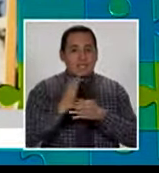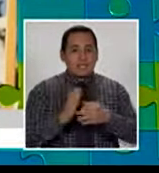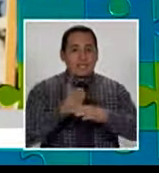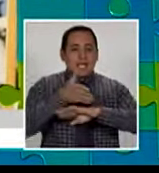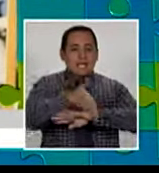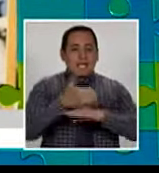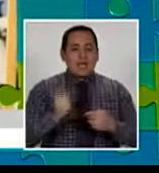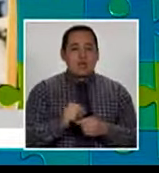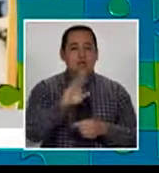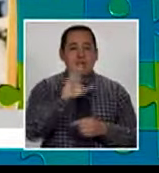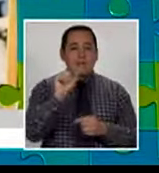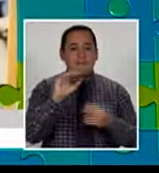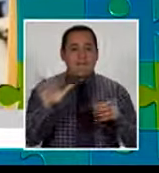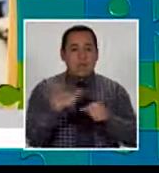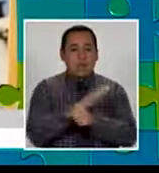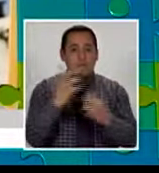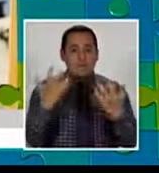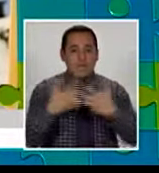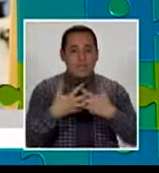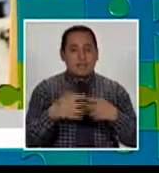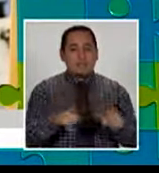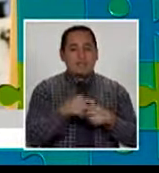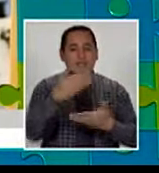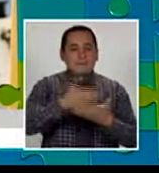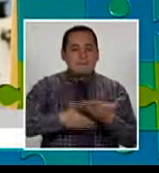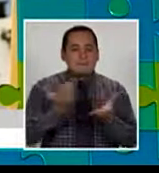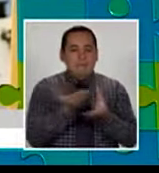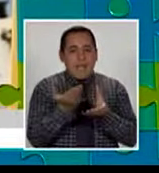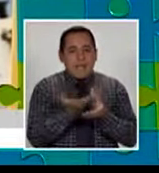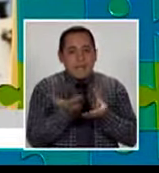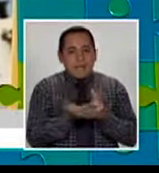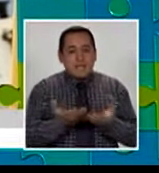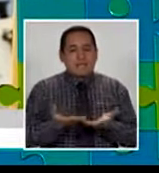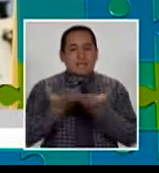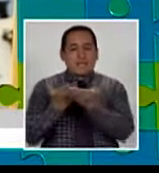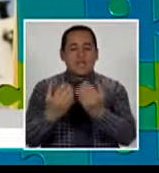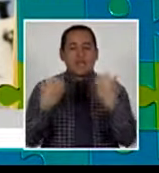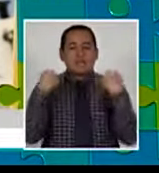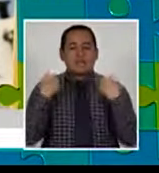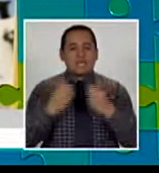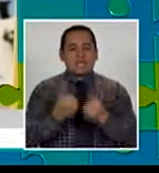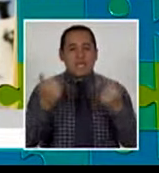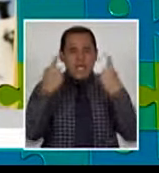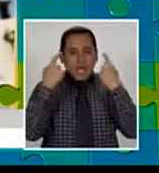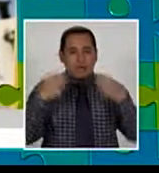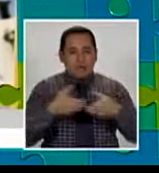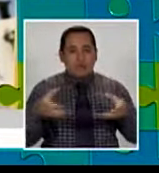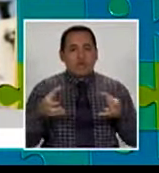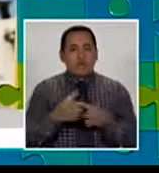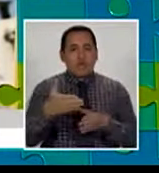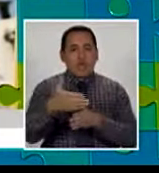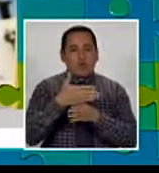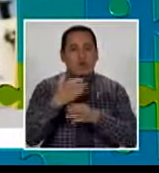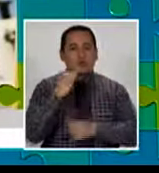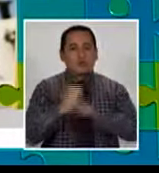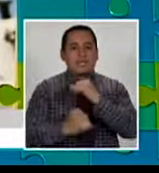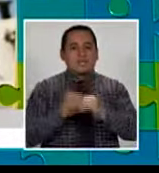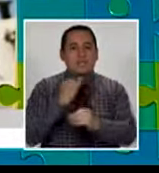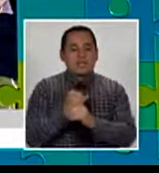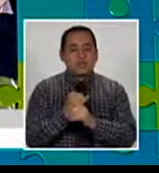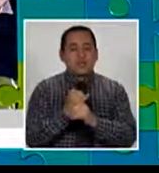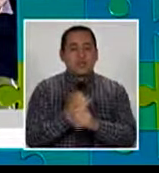participar y acceder a una beca integral, presentar los expedientes en las oficinas de la Agencia Peruana de la Cooperación